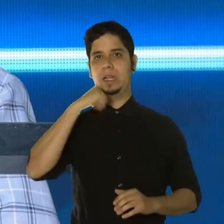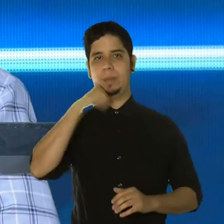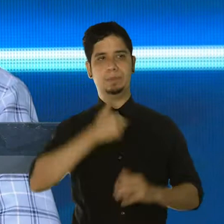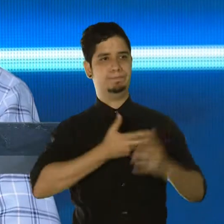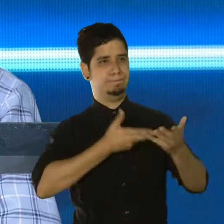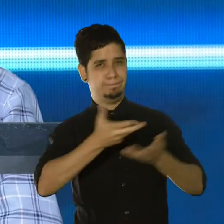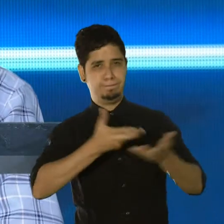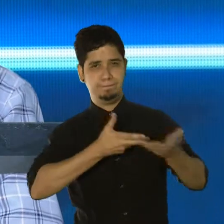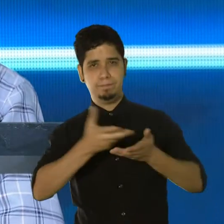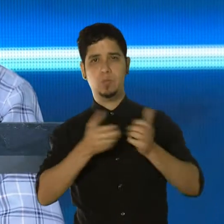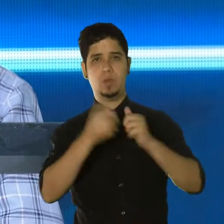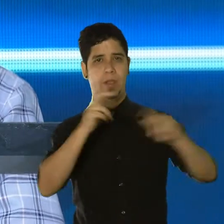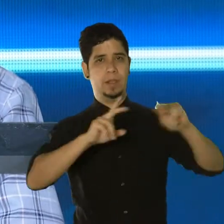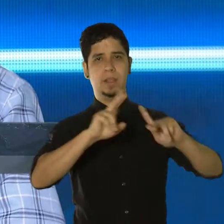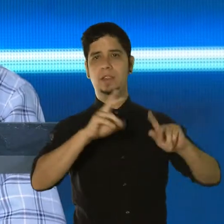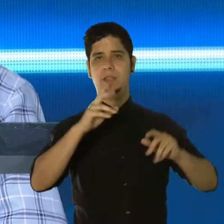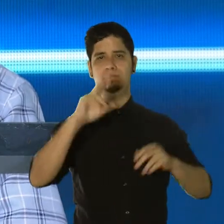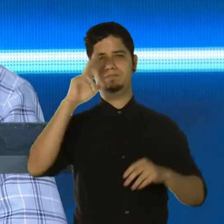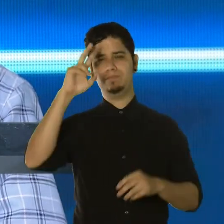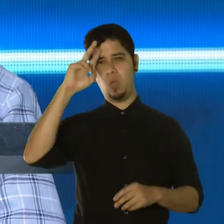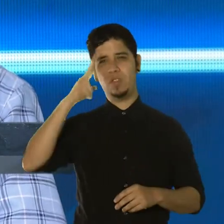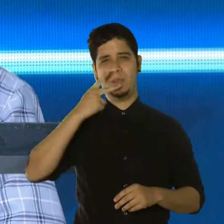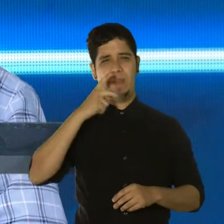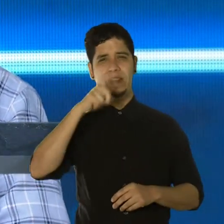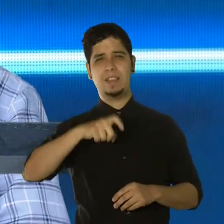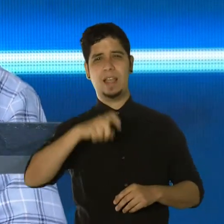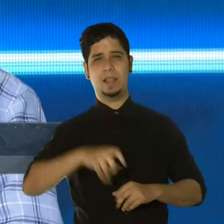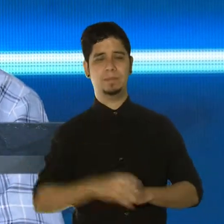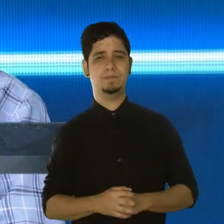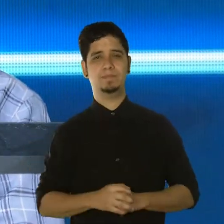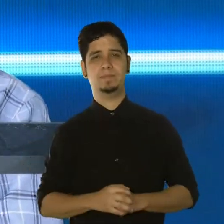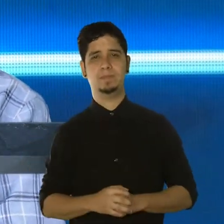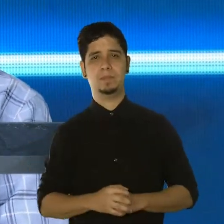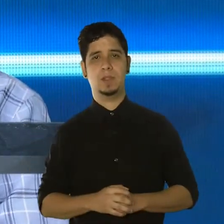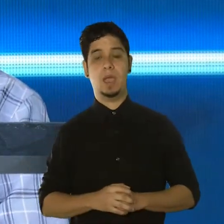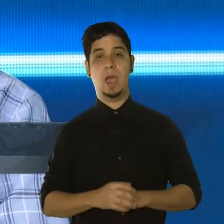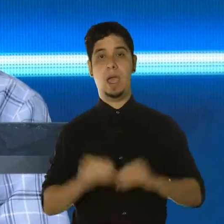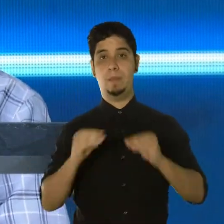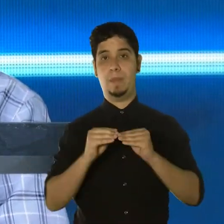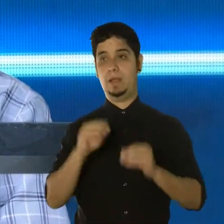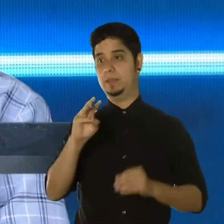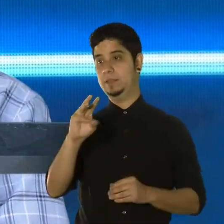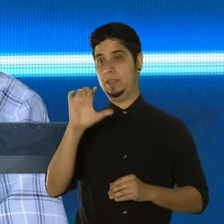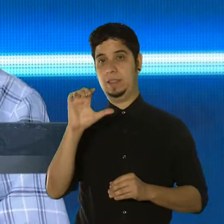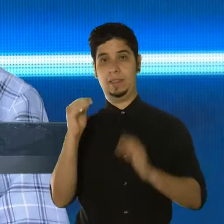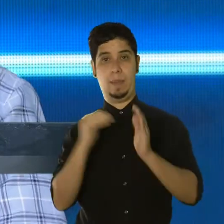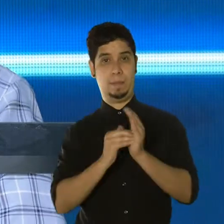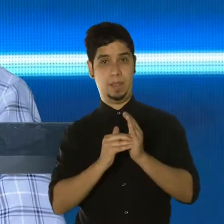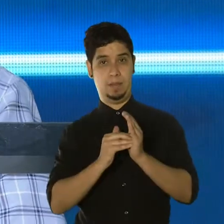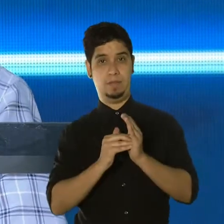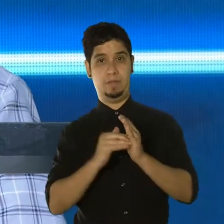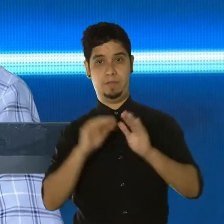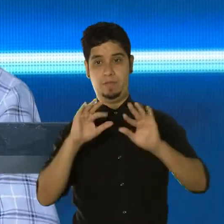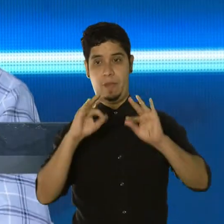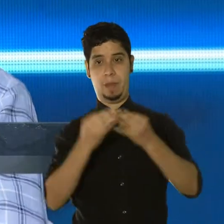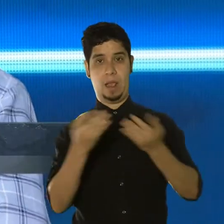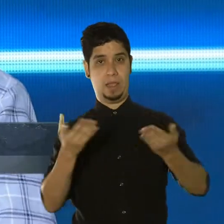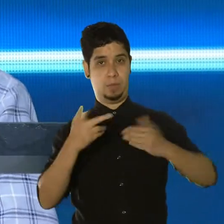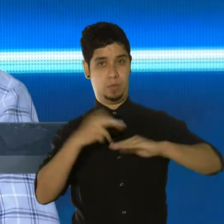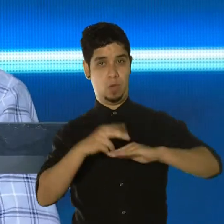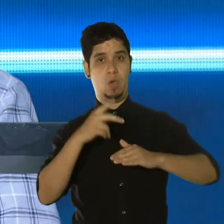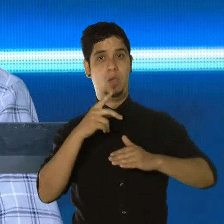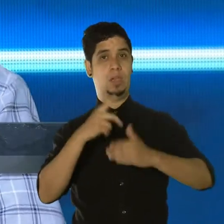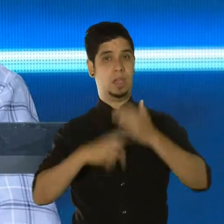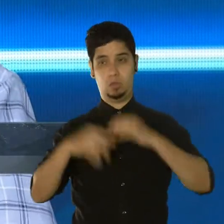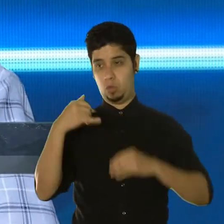las necesidades. En Puerto Rico se estima que hay más de 600,000 familias que usan el gas licuado. En adición a